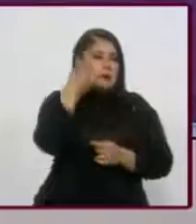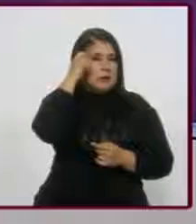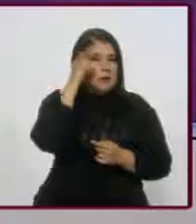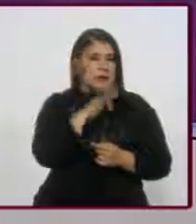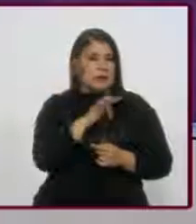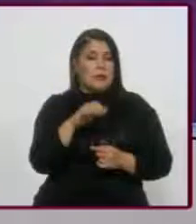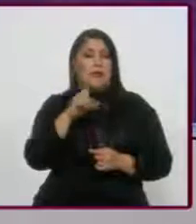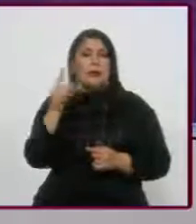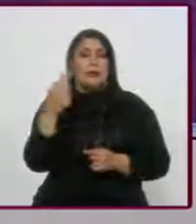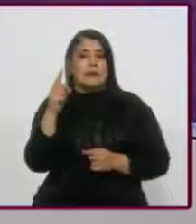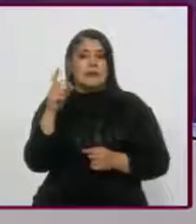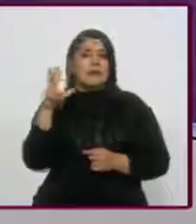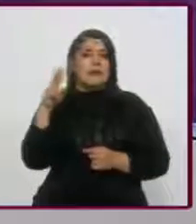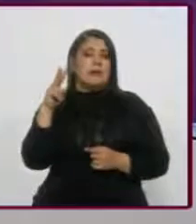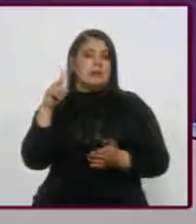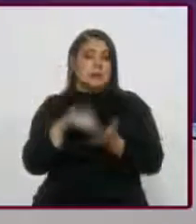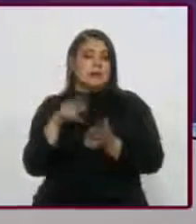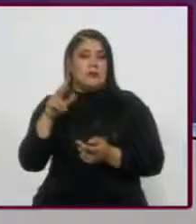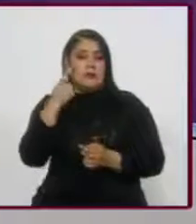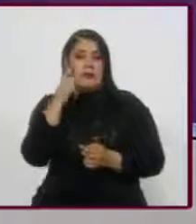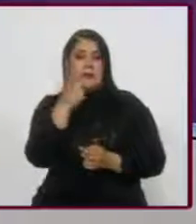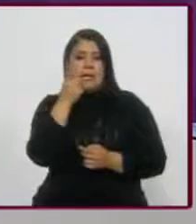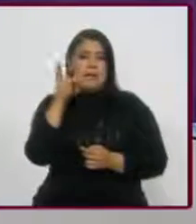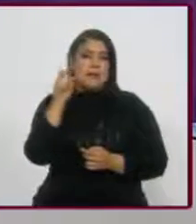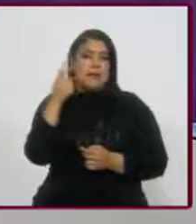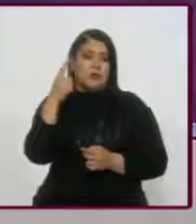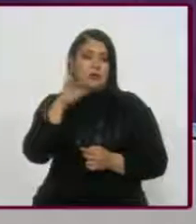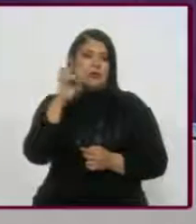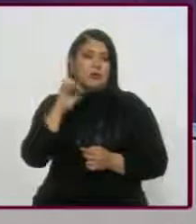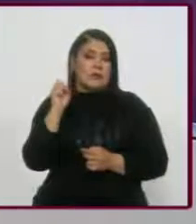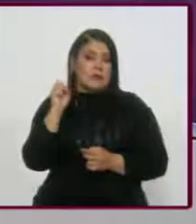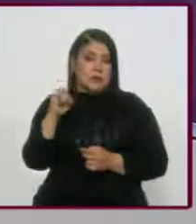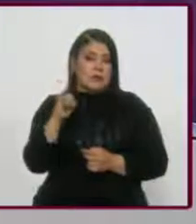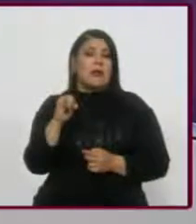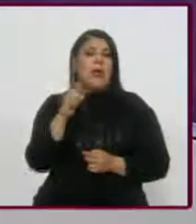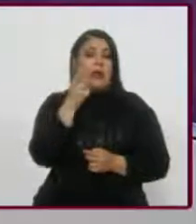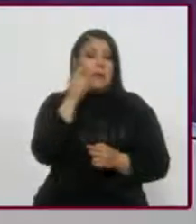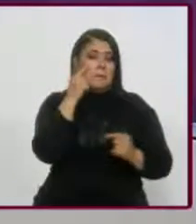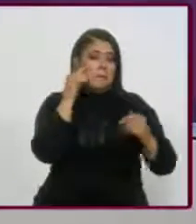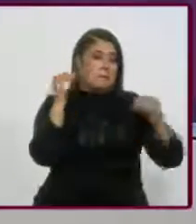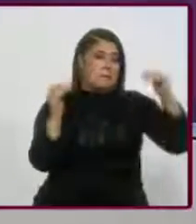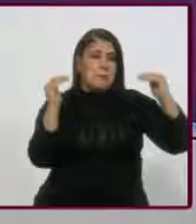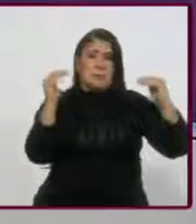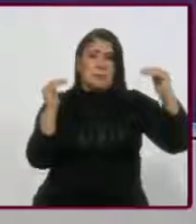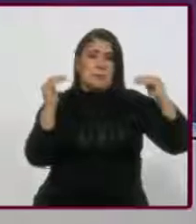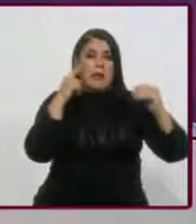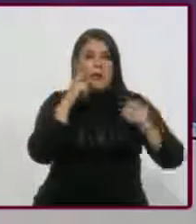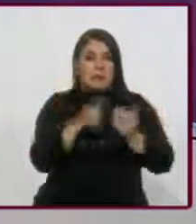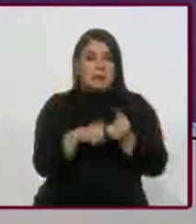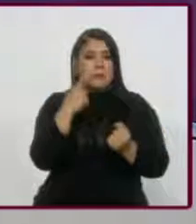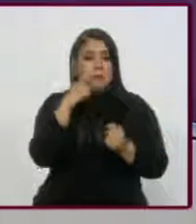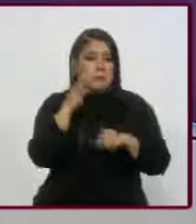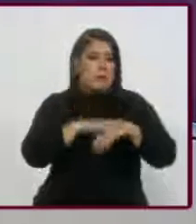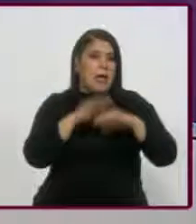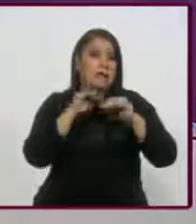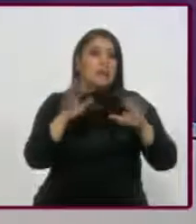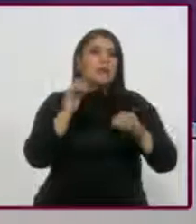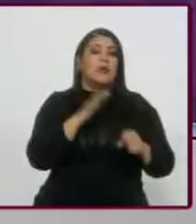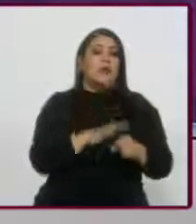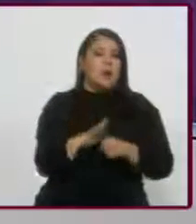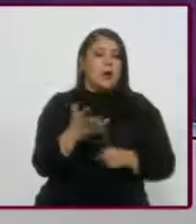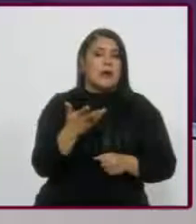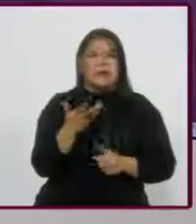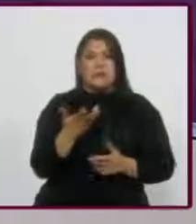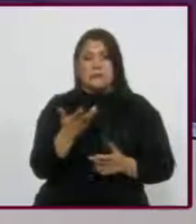doméstico. Diciembre del 18, el mes pasado, 21% sí. Creo que está bastante claro, digamos, bajo